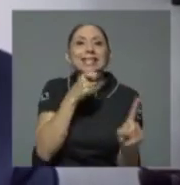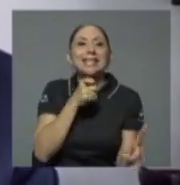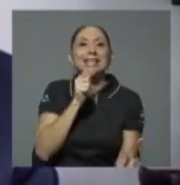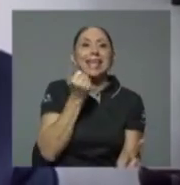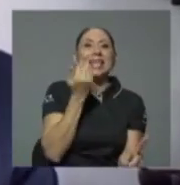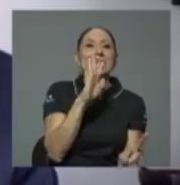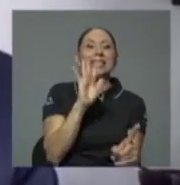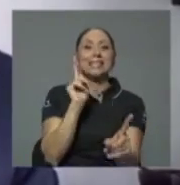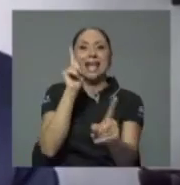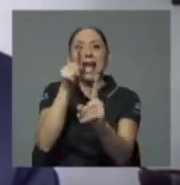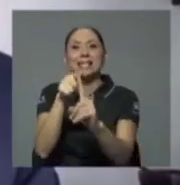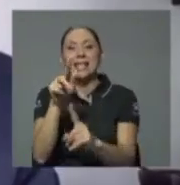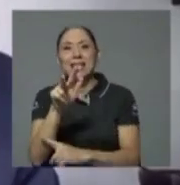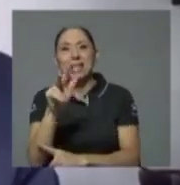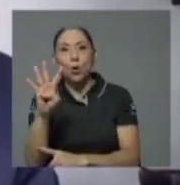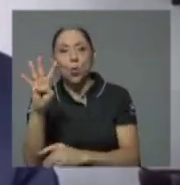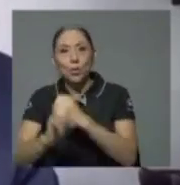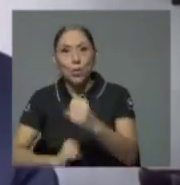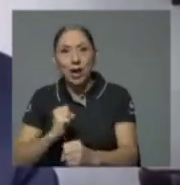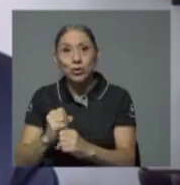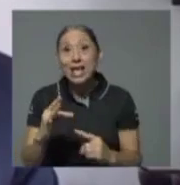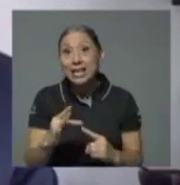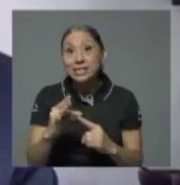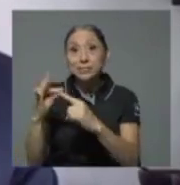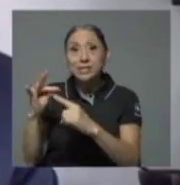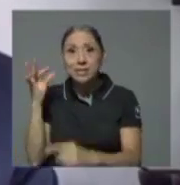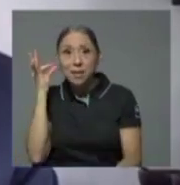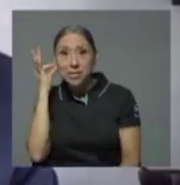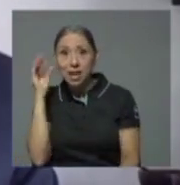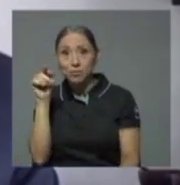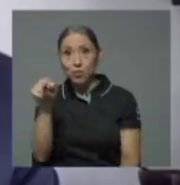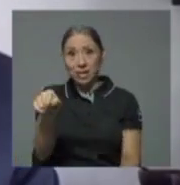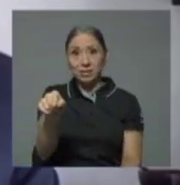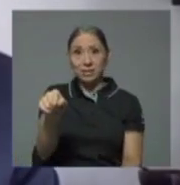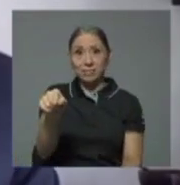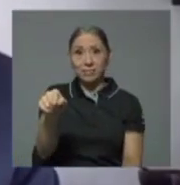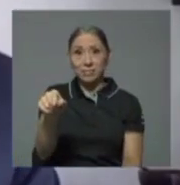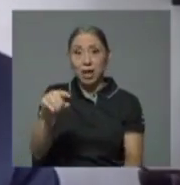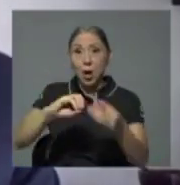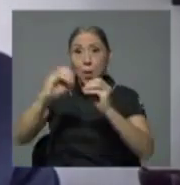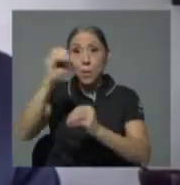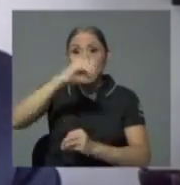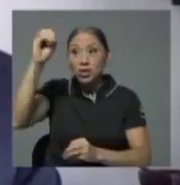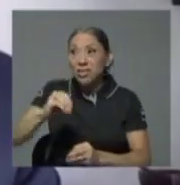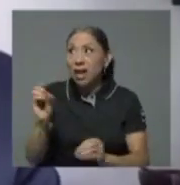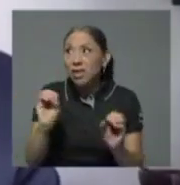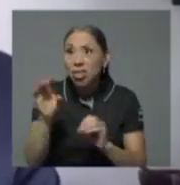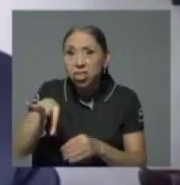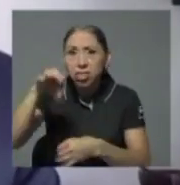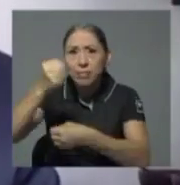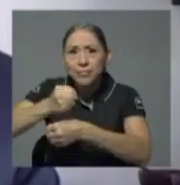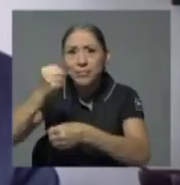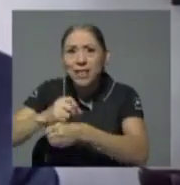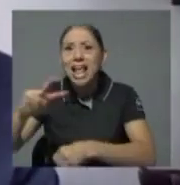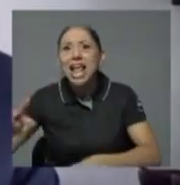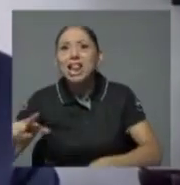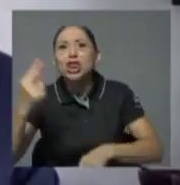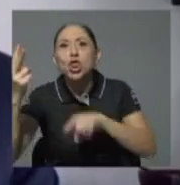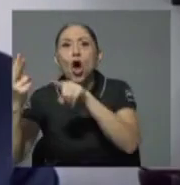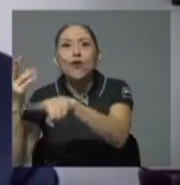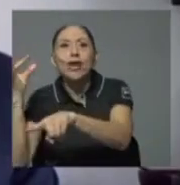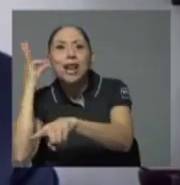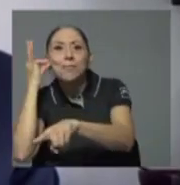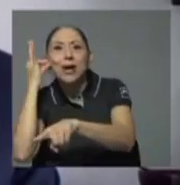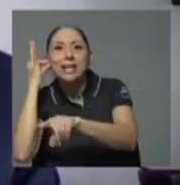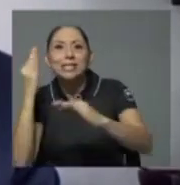años, y especialmente a las mujeres, donde la tasa de desempleo es del doble de la tasa de desempleo de